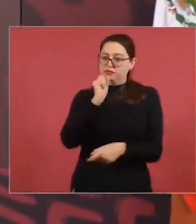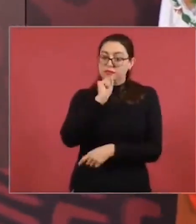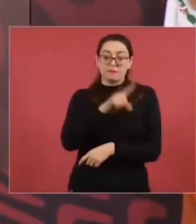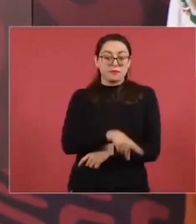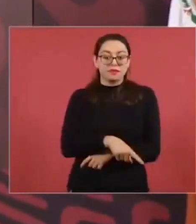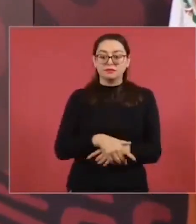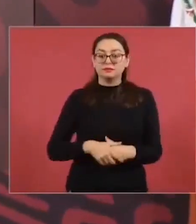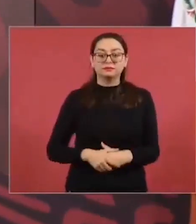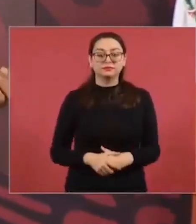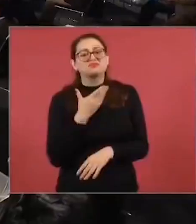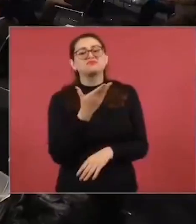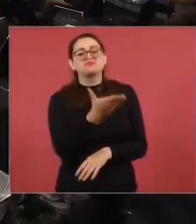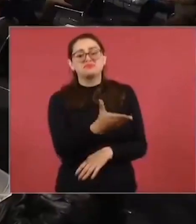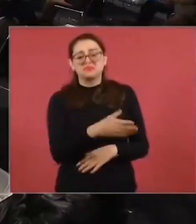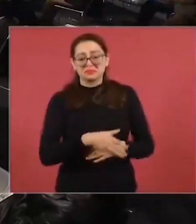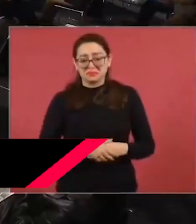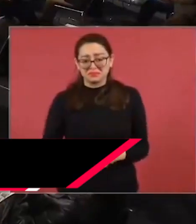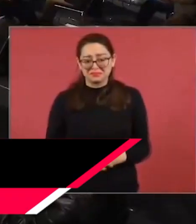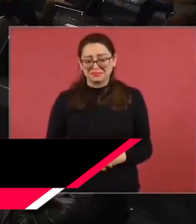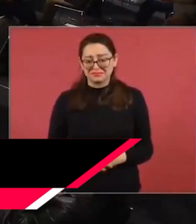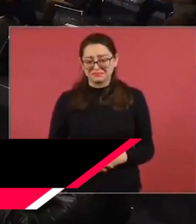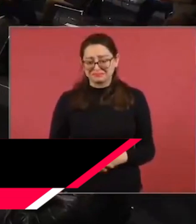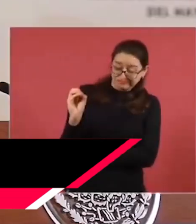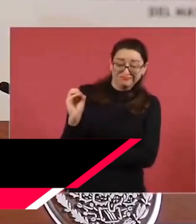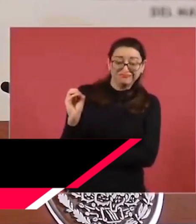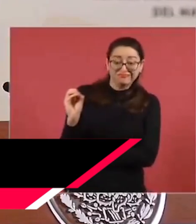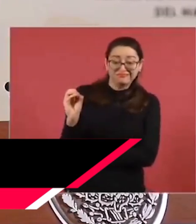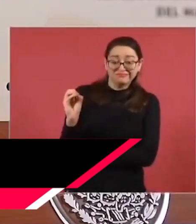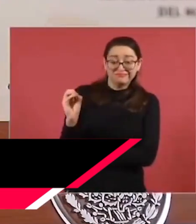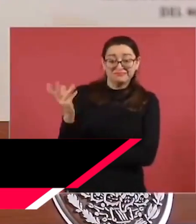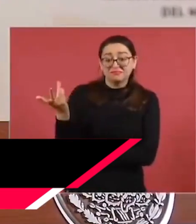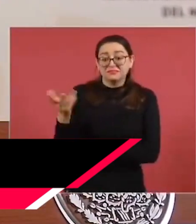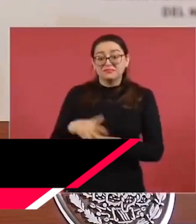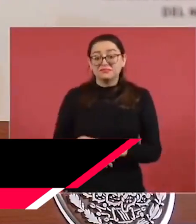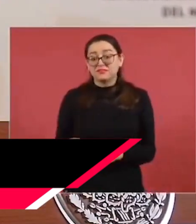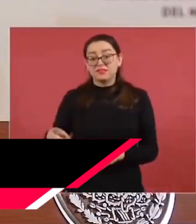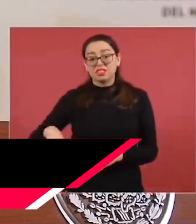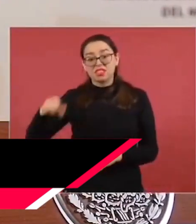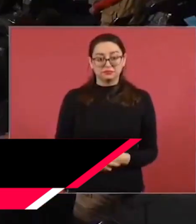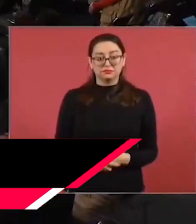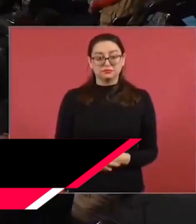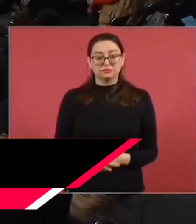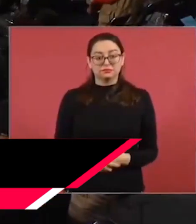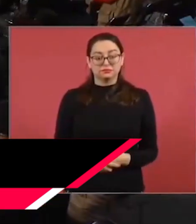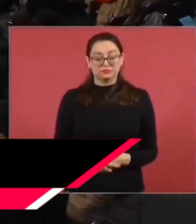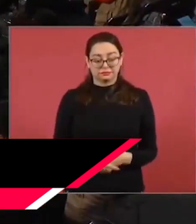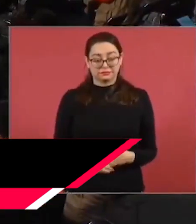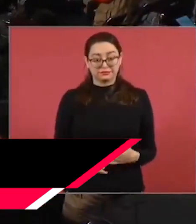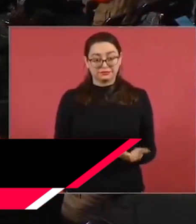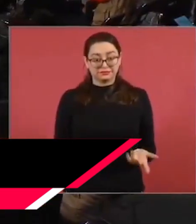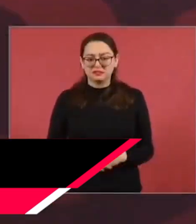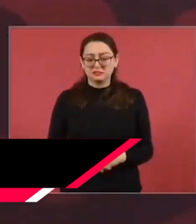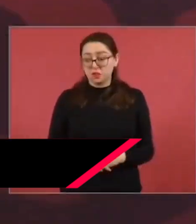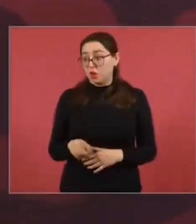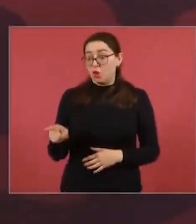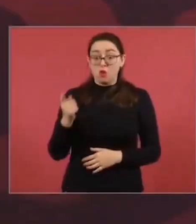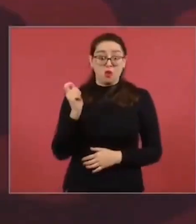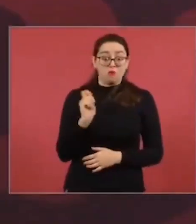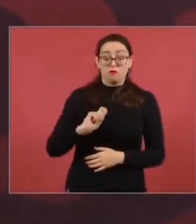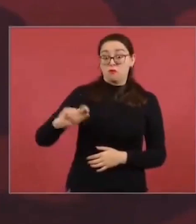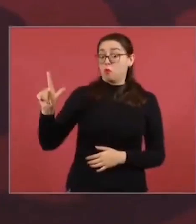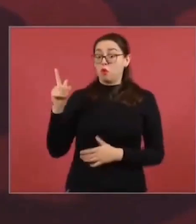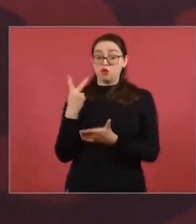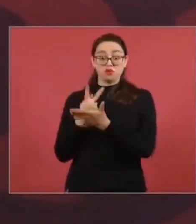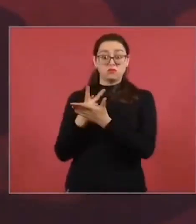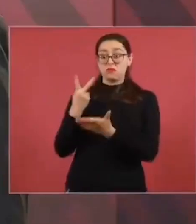poder No hay ninguna prueba eh Son unos viles calumniadores aunque los premien como